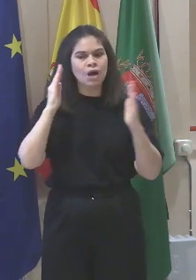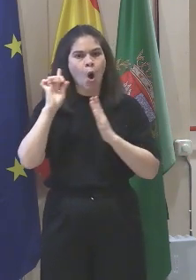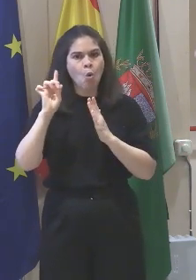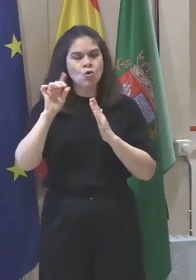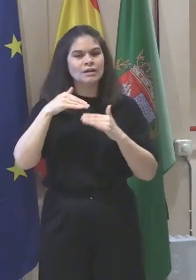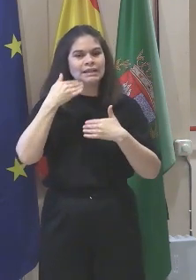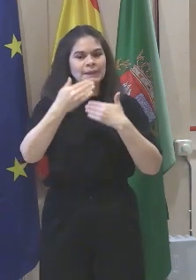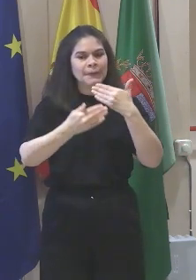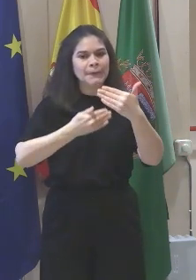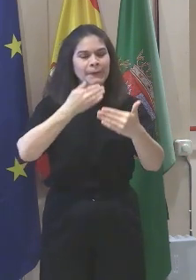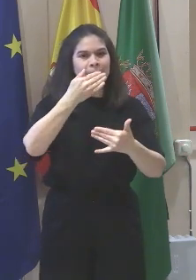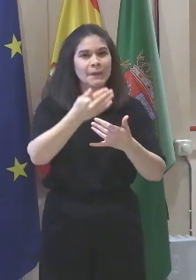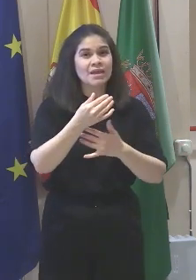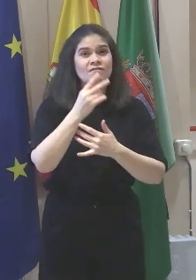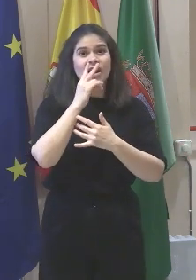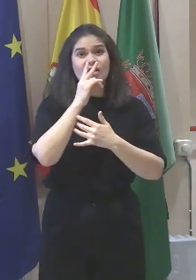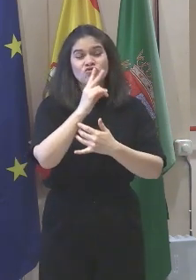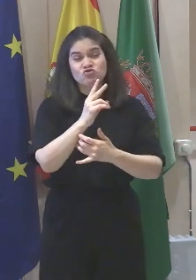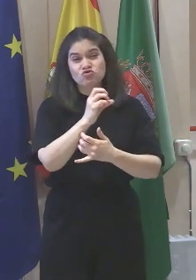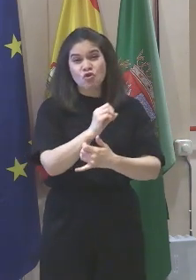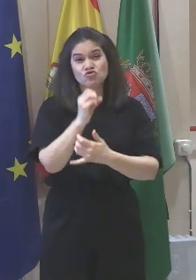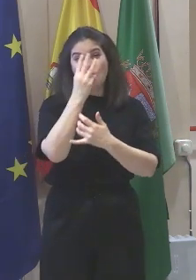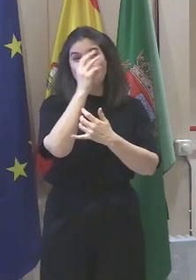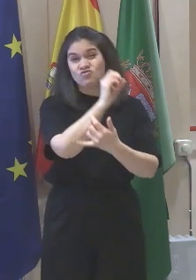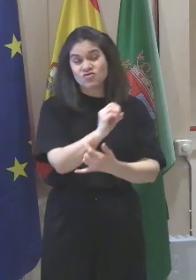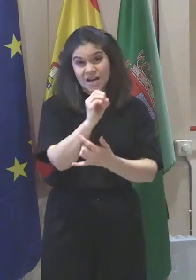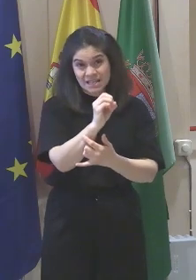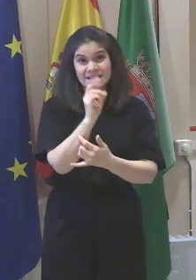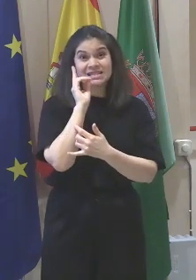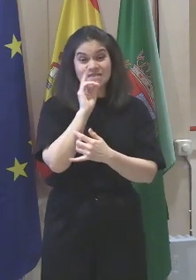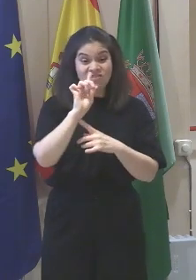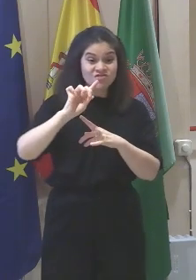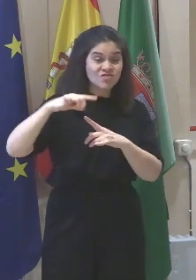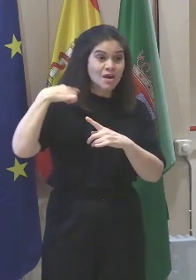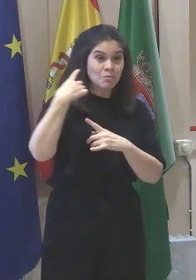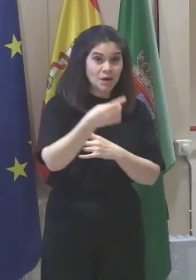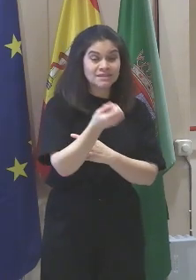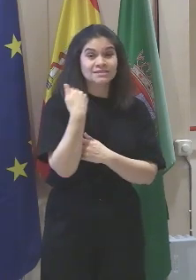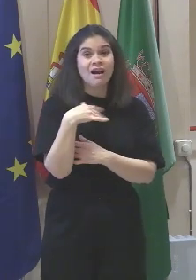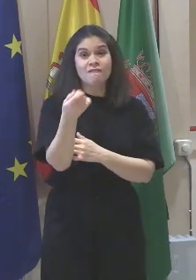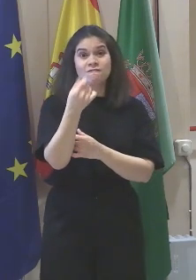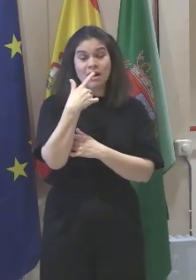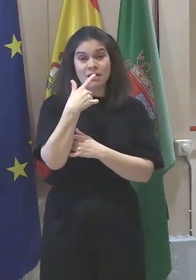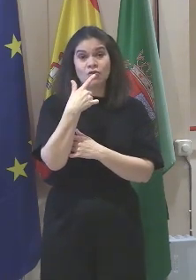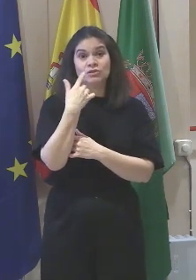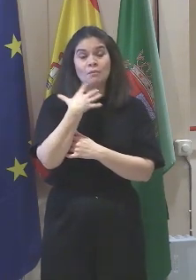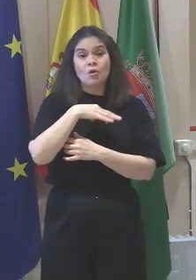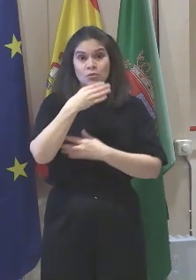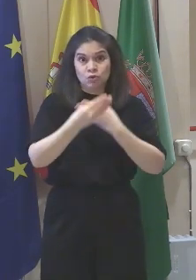así progresivamente, y entre 2 o 3 décadas después podemos tener uno de estos fármacos llegando a poder utilizarse.